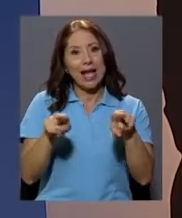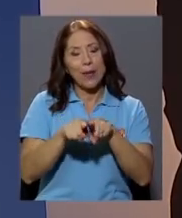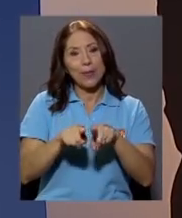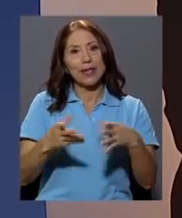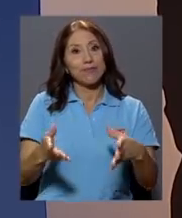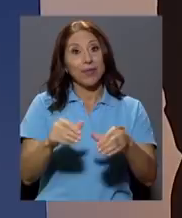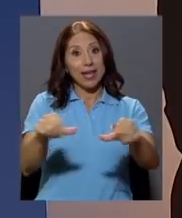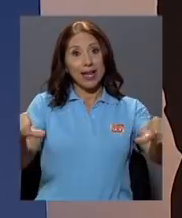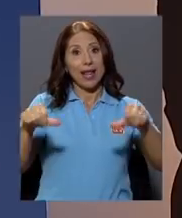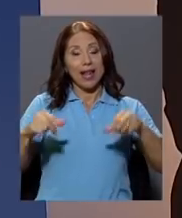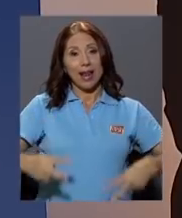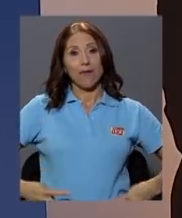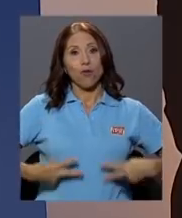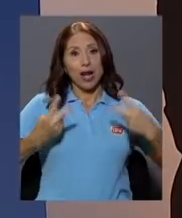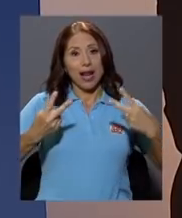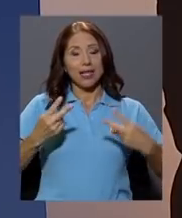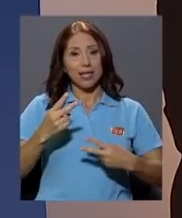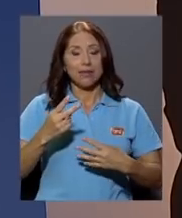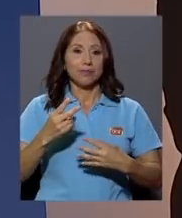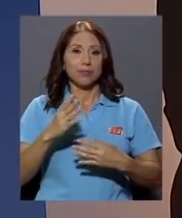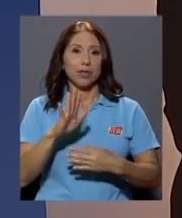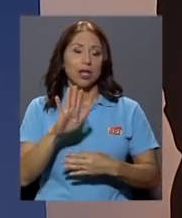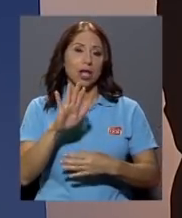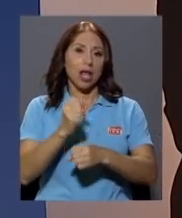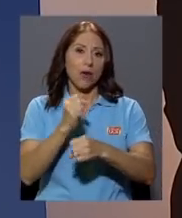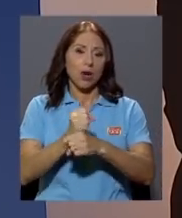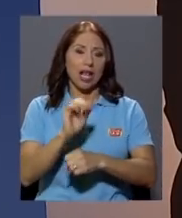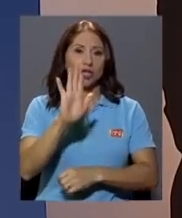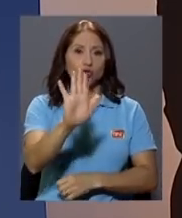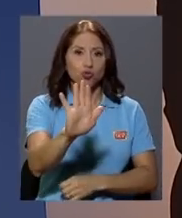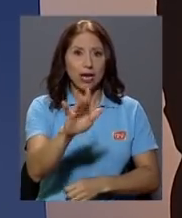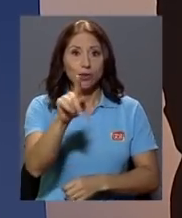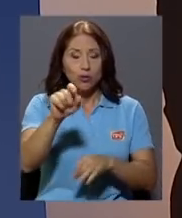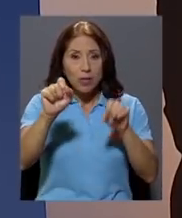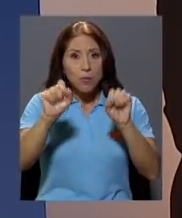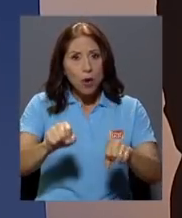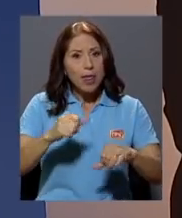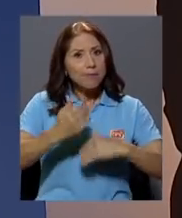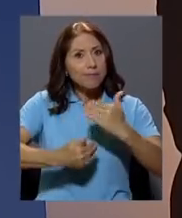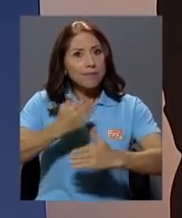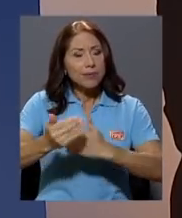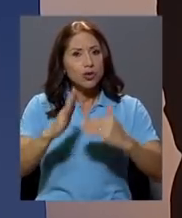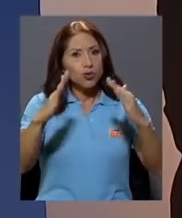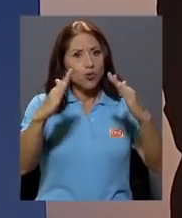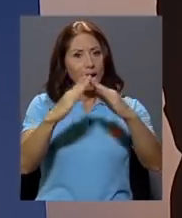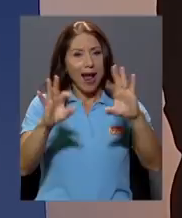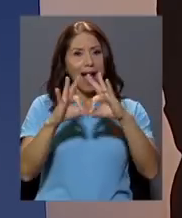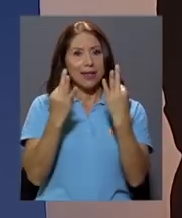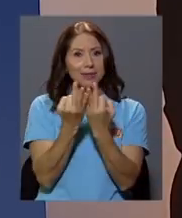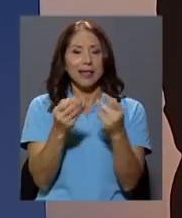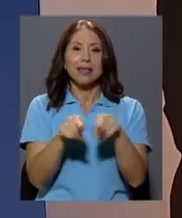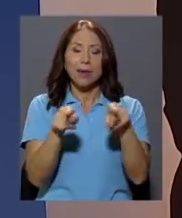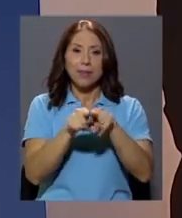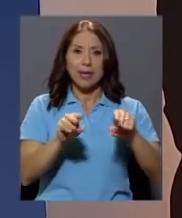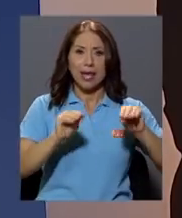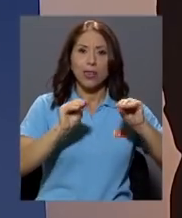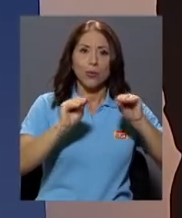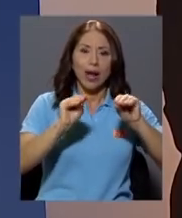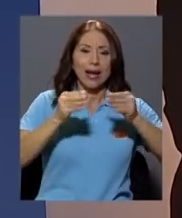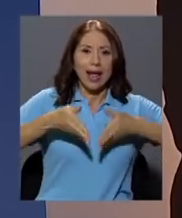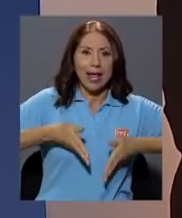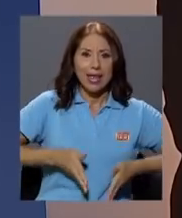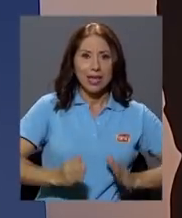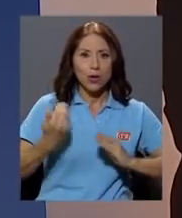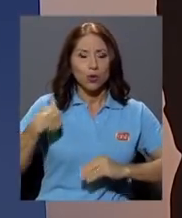vida laboral suya, esa que hace que usted pueda sostener su casa y también educar a sus hijos e